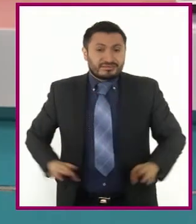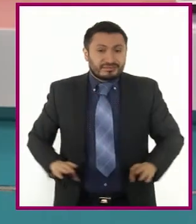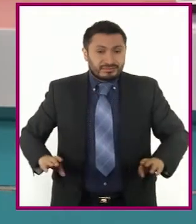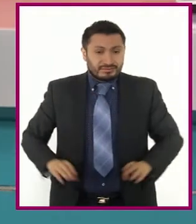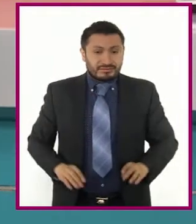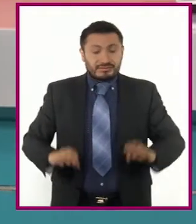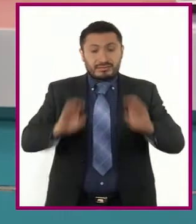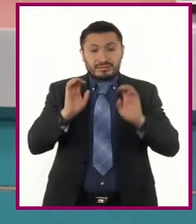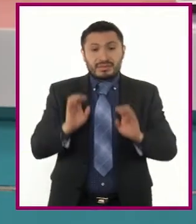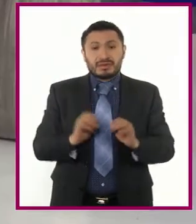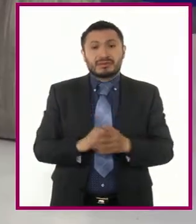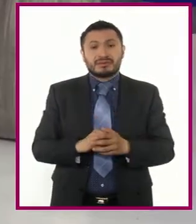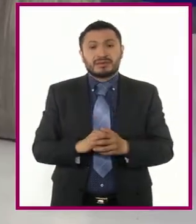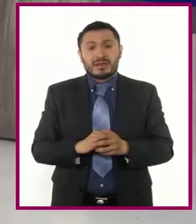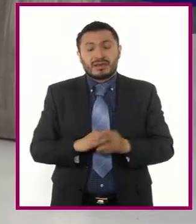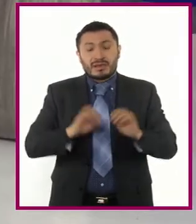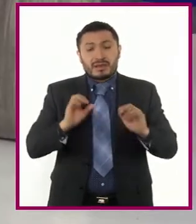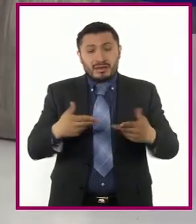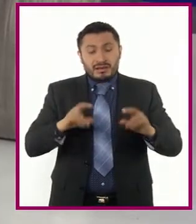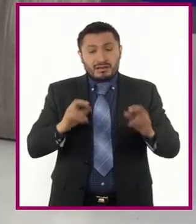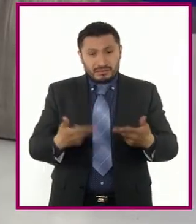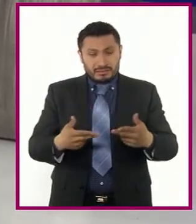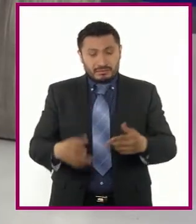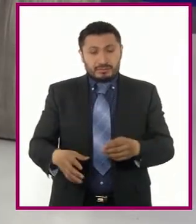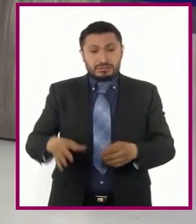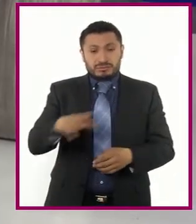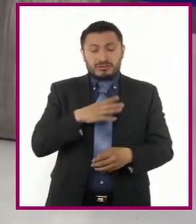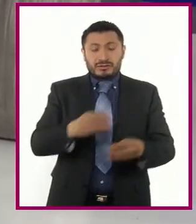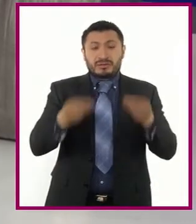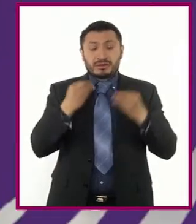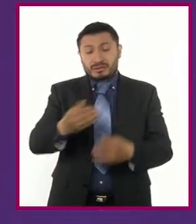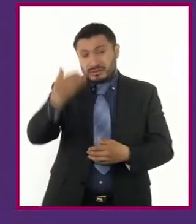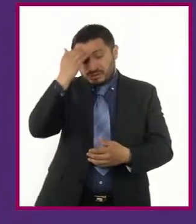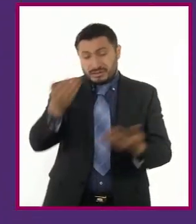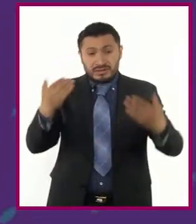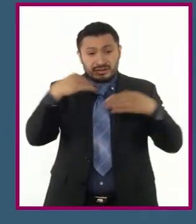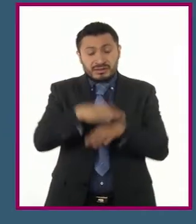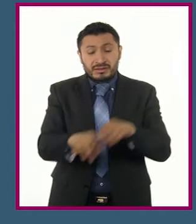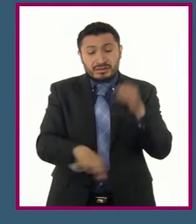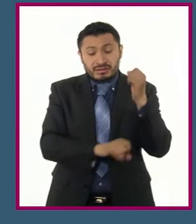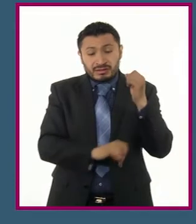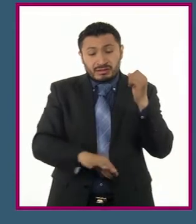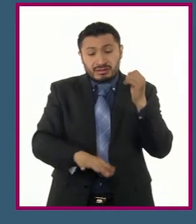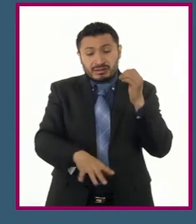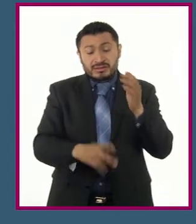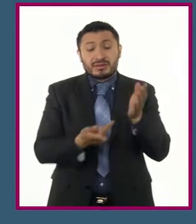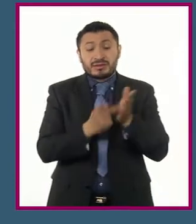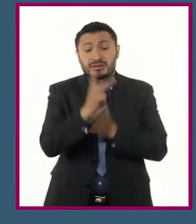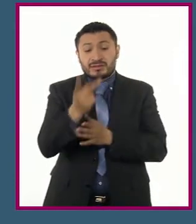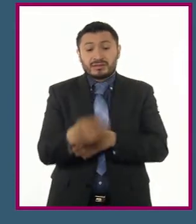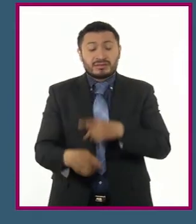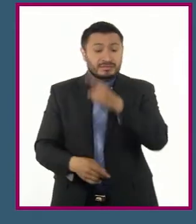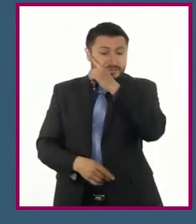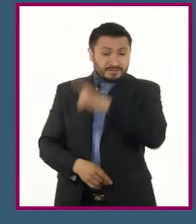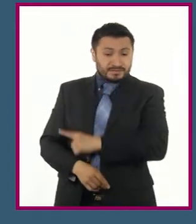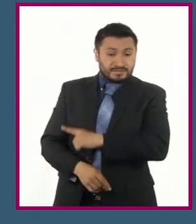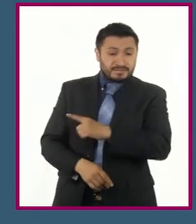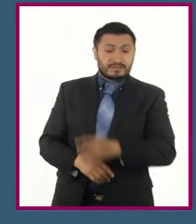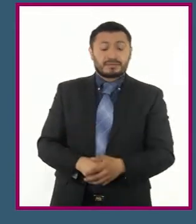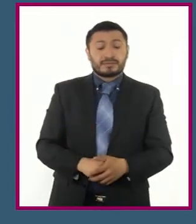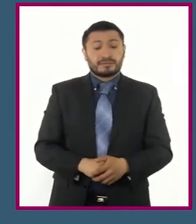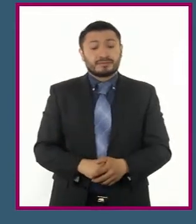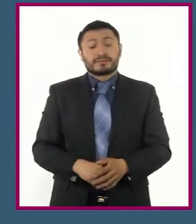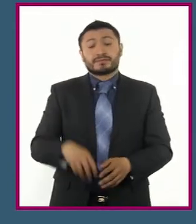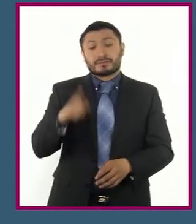Chiapas, por ejemplo, conserva vasto conocimiento respecto a la raíz de la planta llamada Polianthes tuberosa L, y en el Estado de